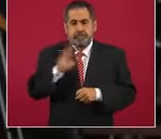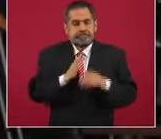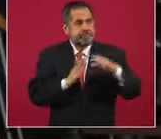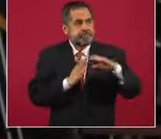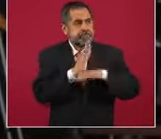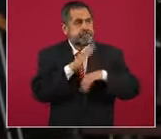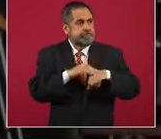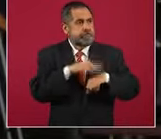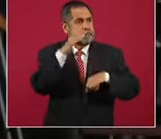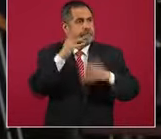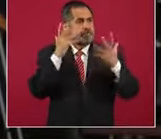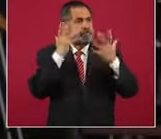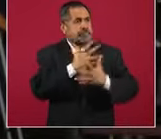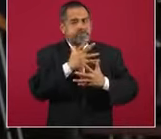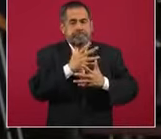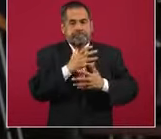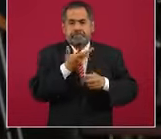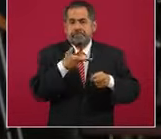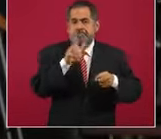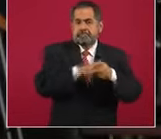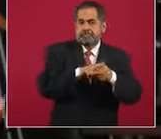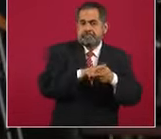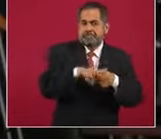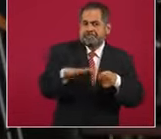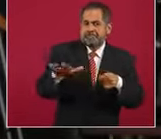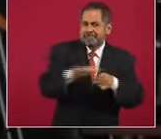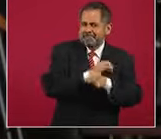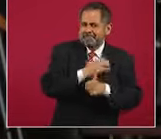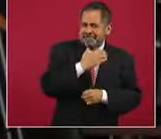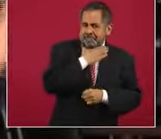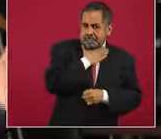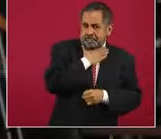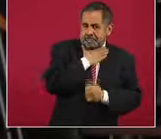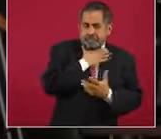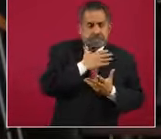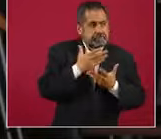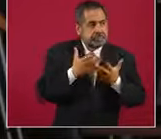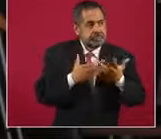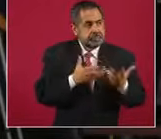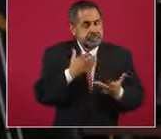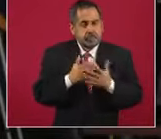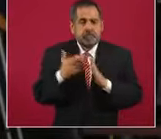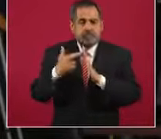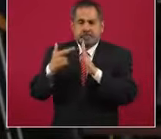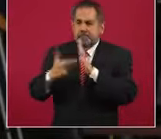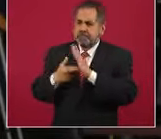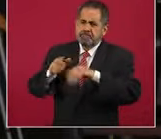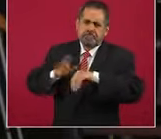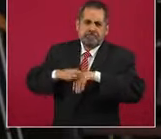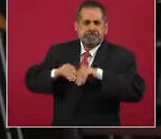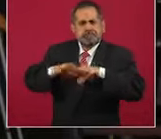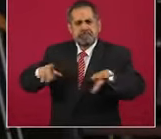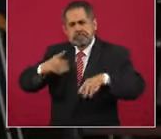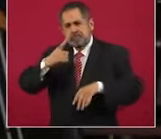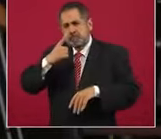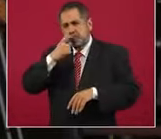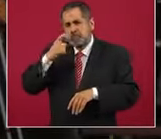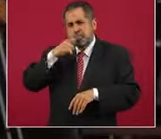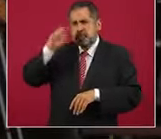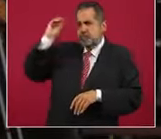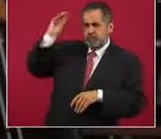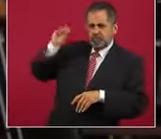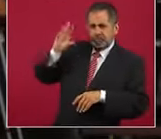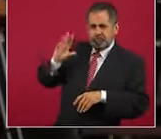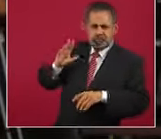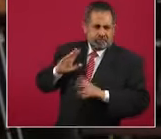llegamos al 90% de ocupación de camas, lo que indica un protocolo de semáforo rojo. ¿No sería mejor